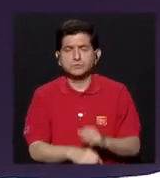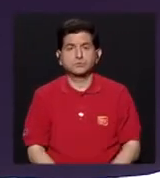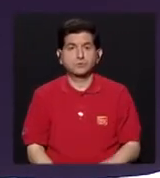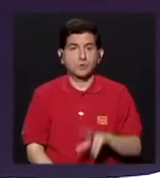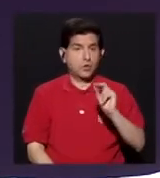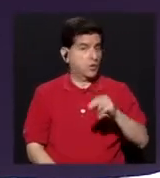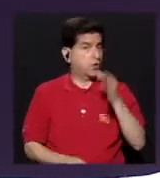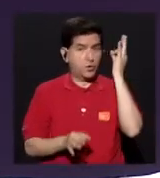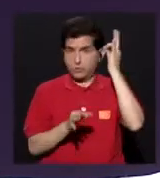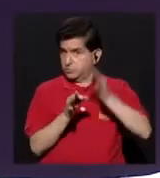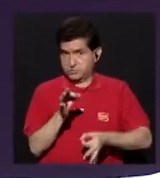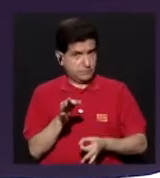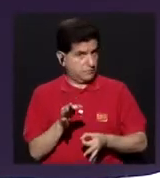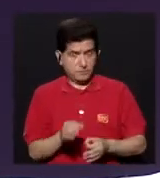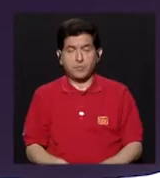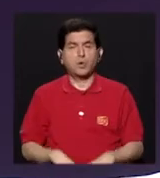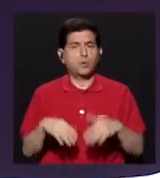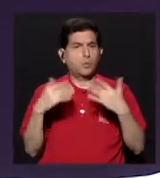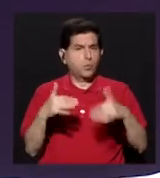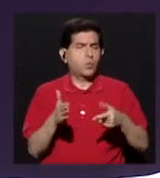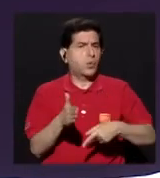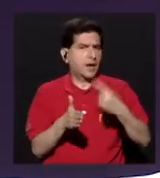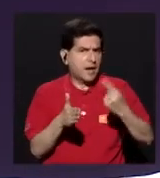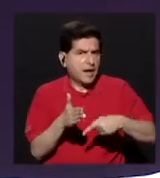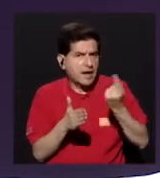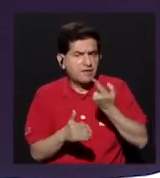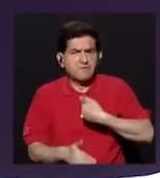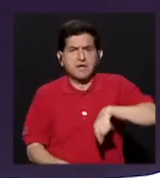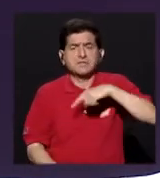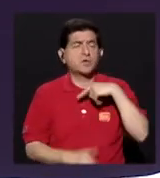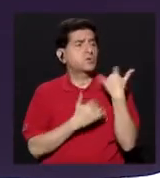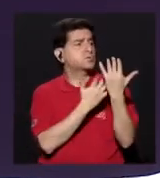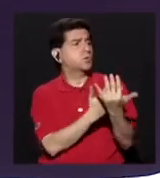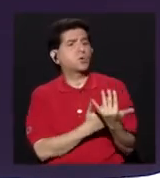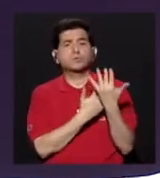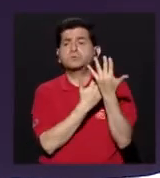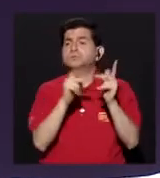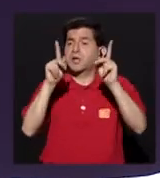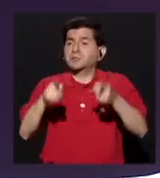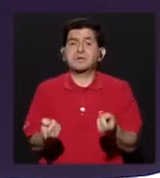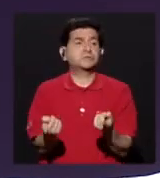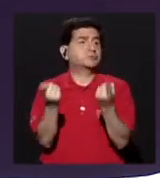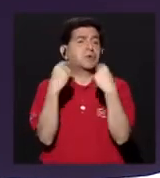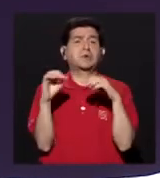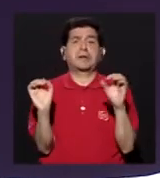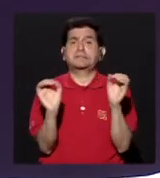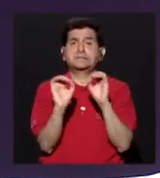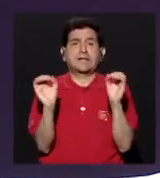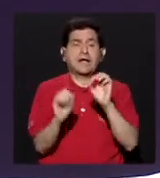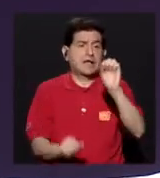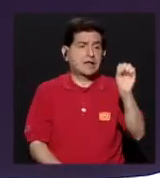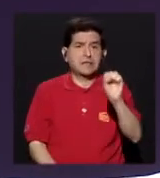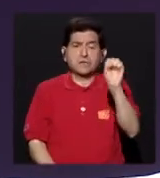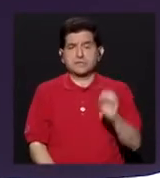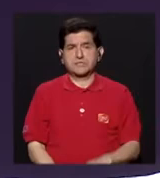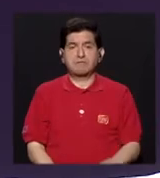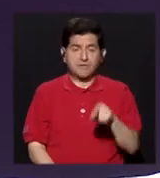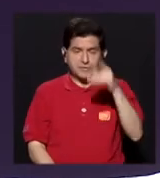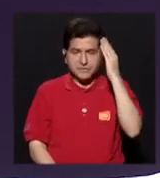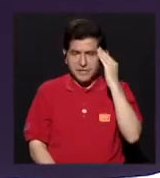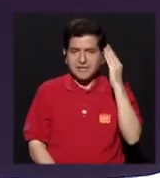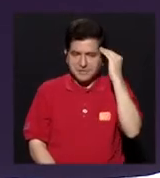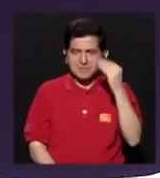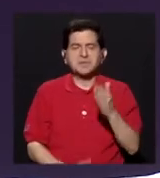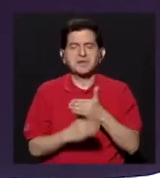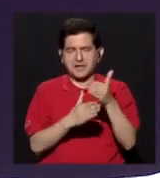fue para nada sencillo, ¿verdad? Muchas veces nos quedábamos esperando que llegara alguien en las reuniones de los sábados, que es una anécdota que compartimos